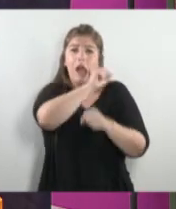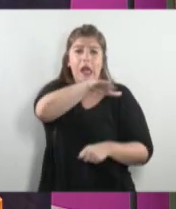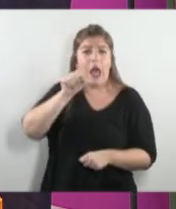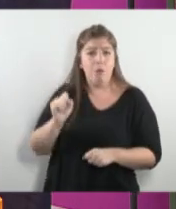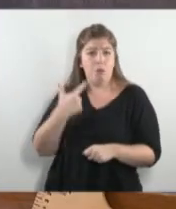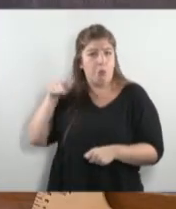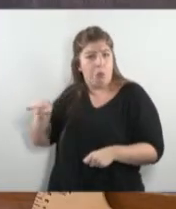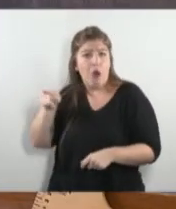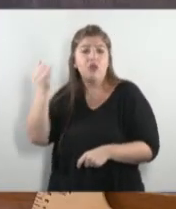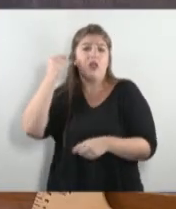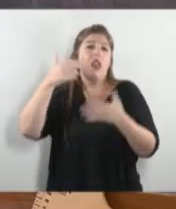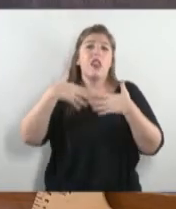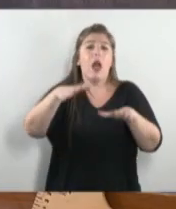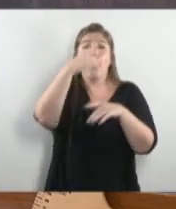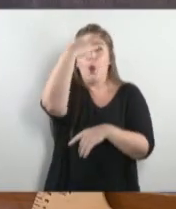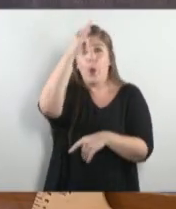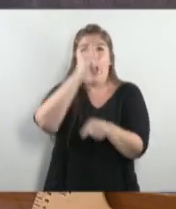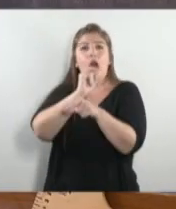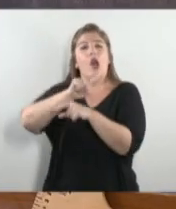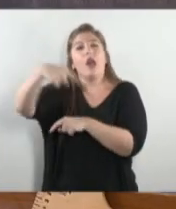dejábamos las vacas que las llevara el infiel.